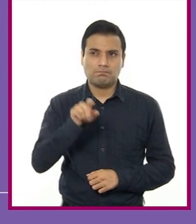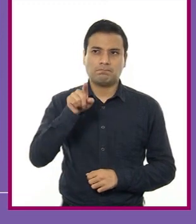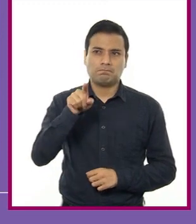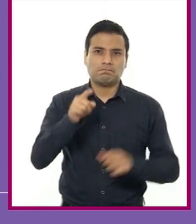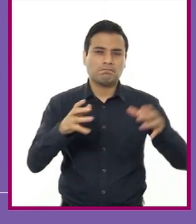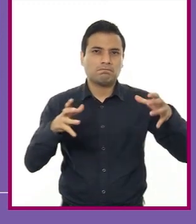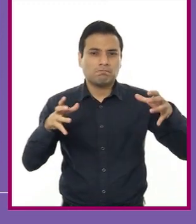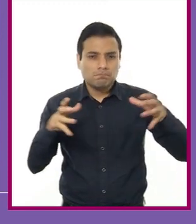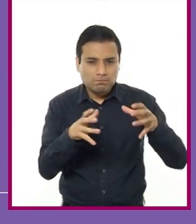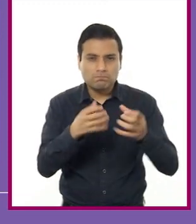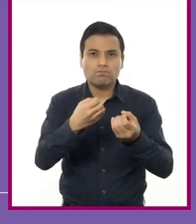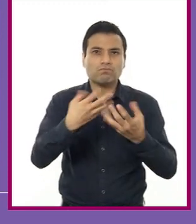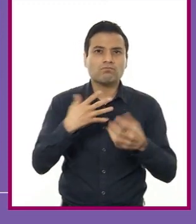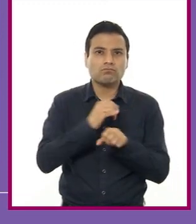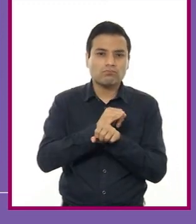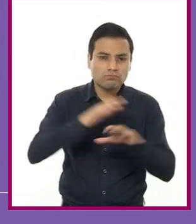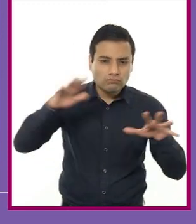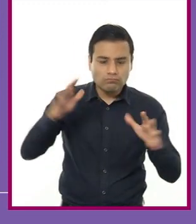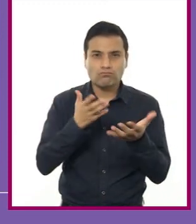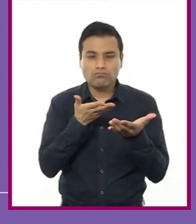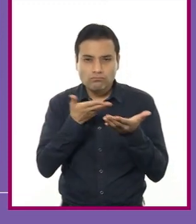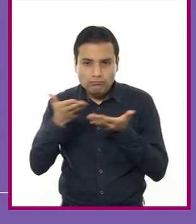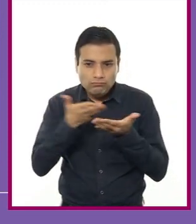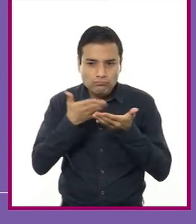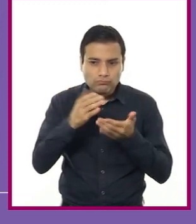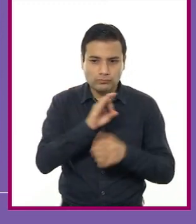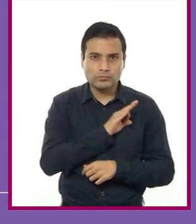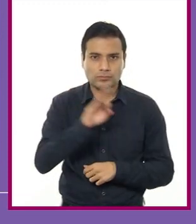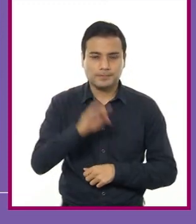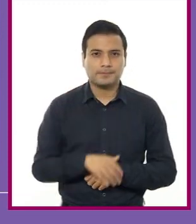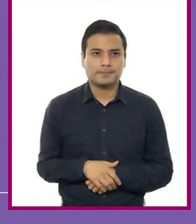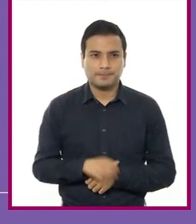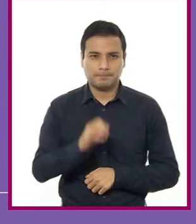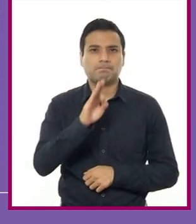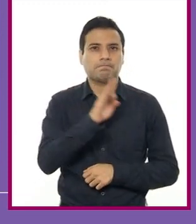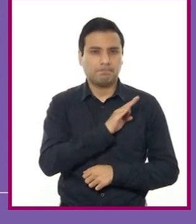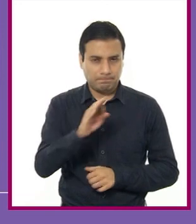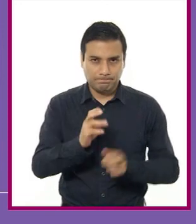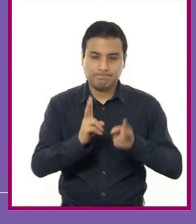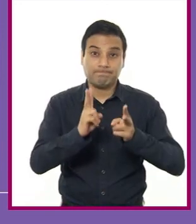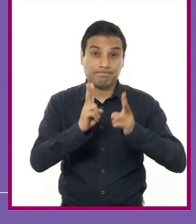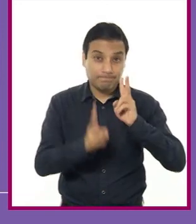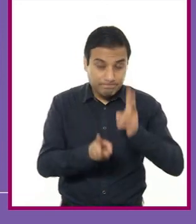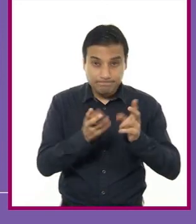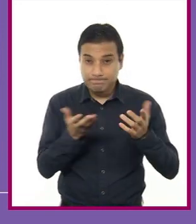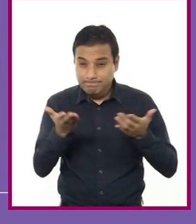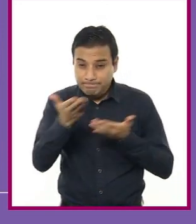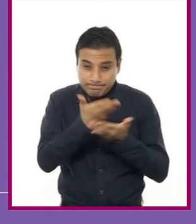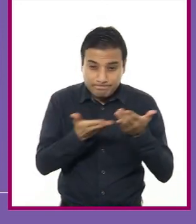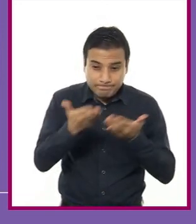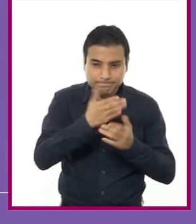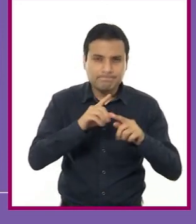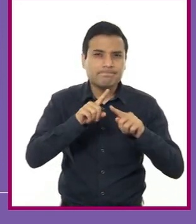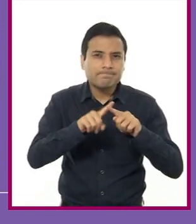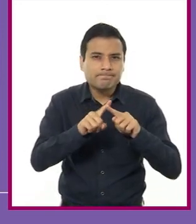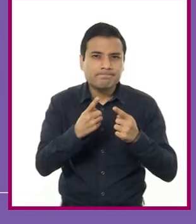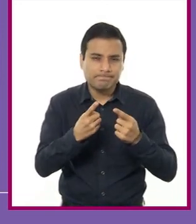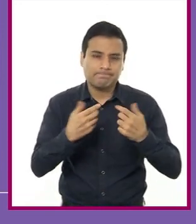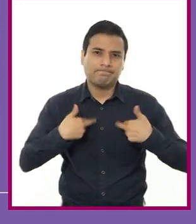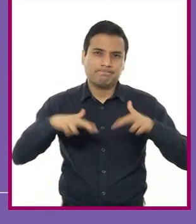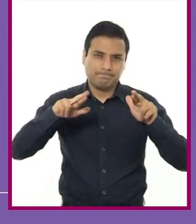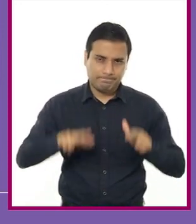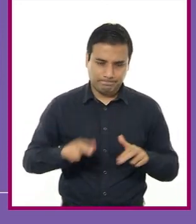comunidad y otros actores institucionales, un espacio de diálogo constructivo entre la comunidad y otros